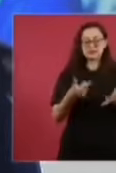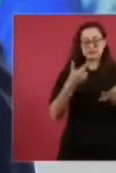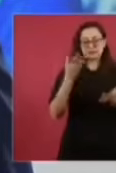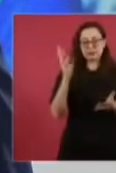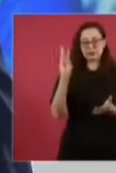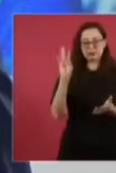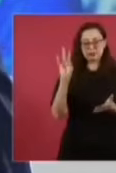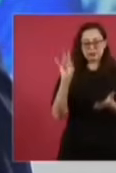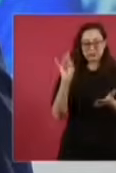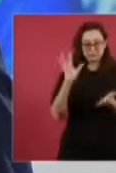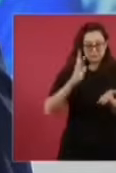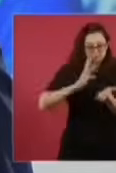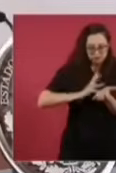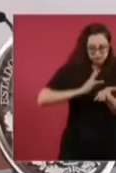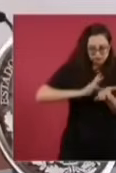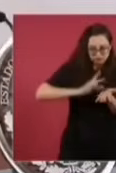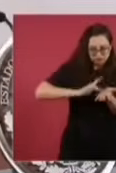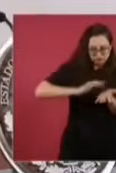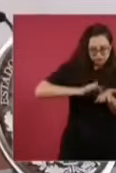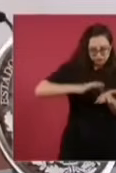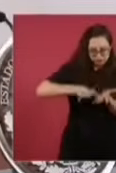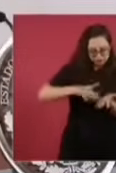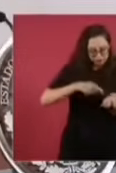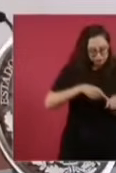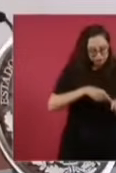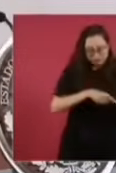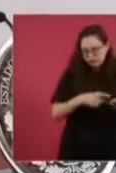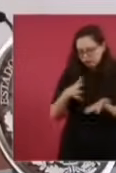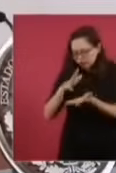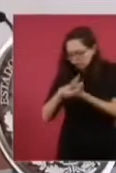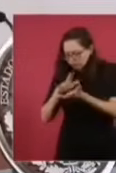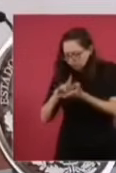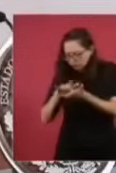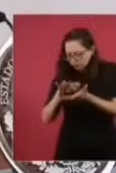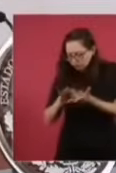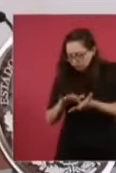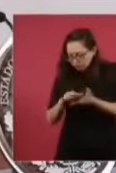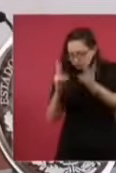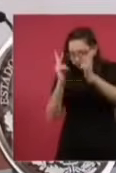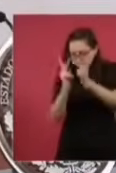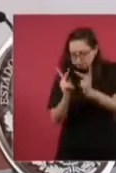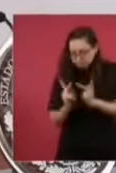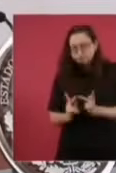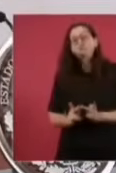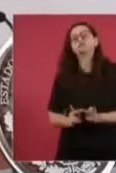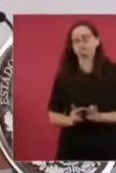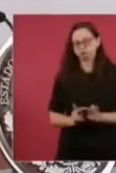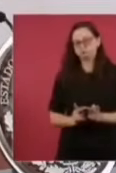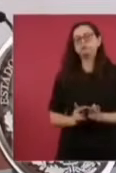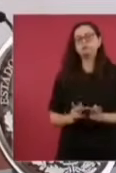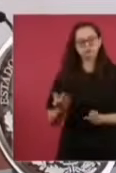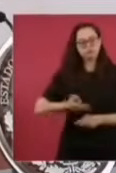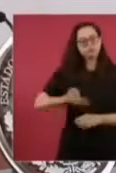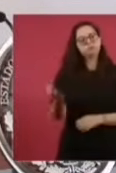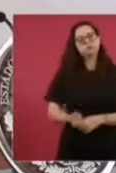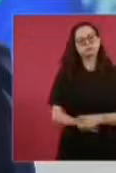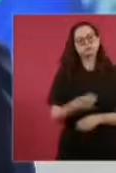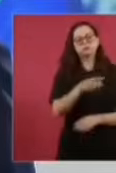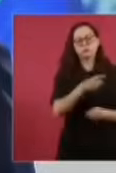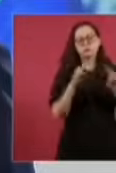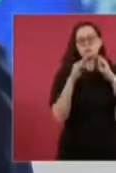huellas dactilares, mismas que dieron positivo a la identidad de ambas personas señaladas como líderes de